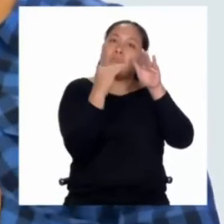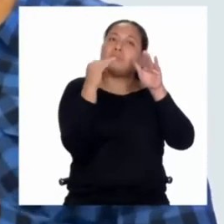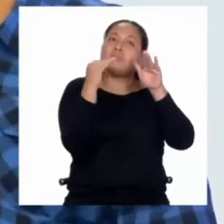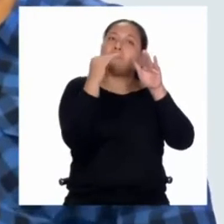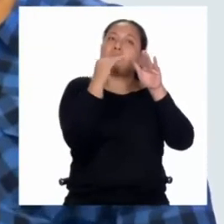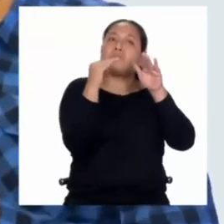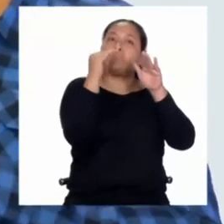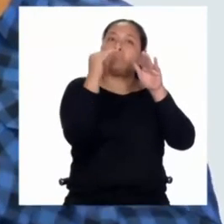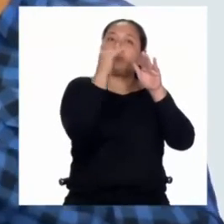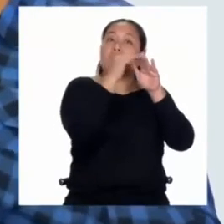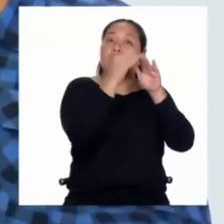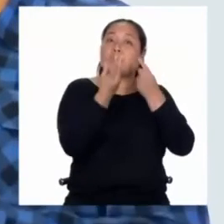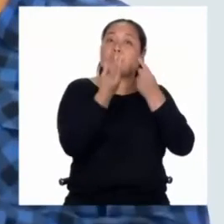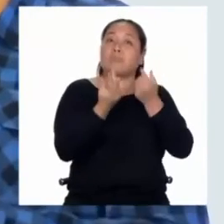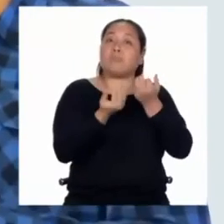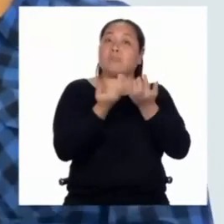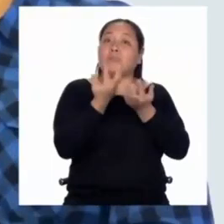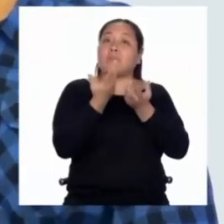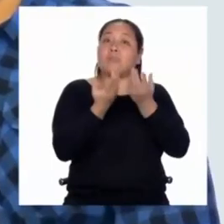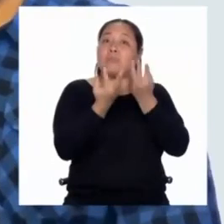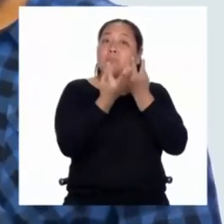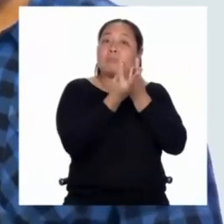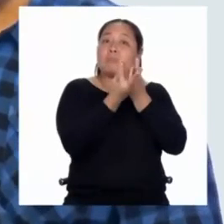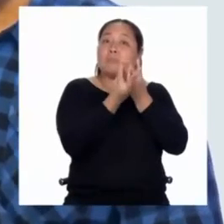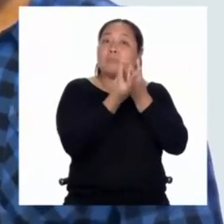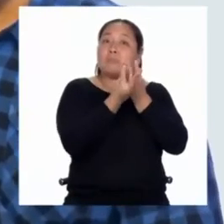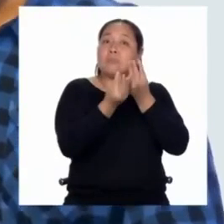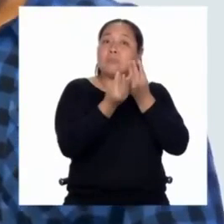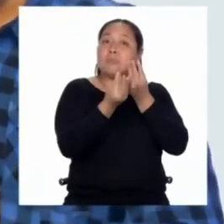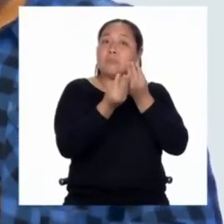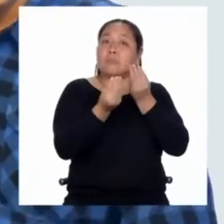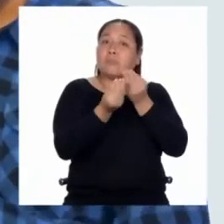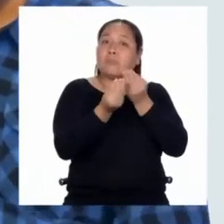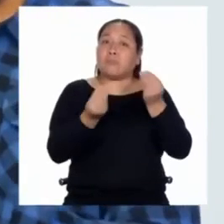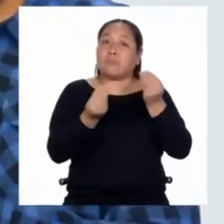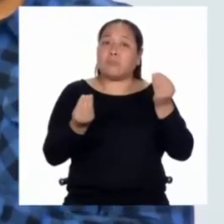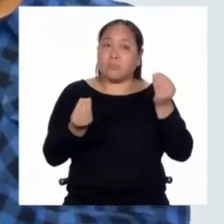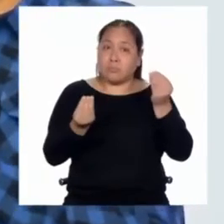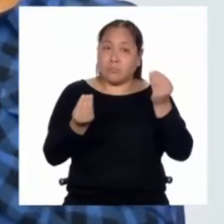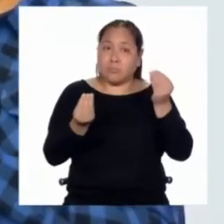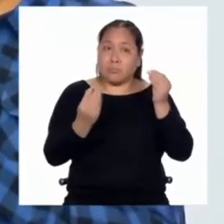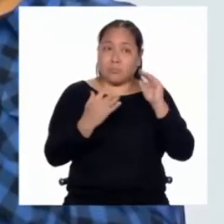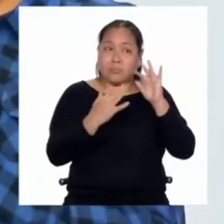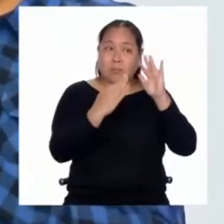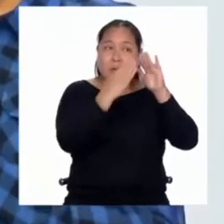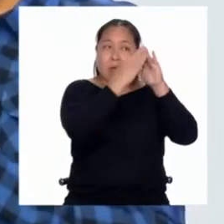la vegetación comienza a desaparecer y ya